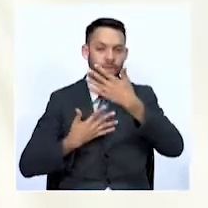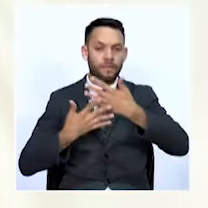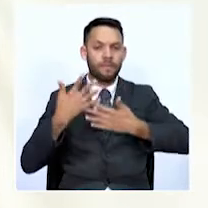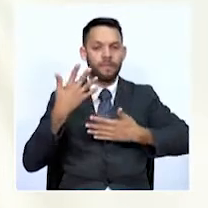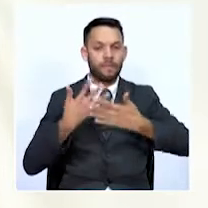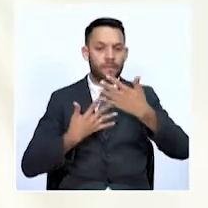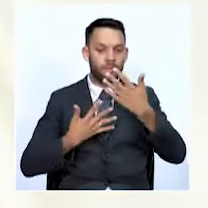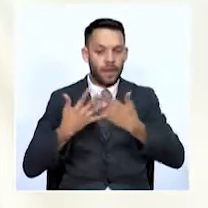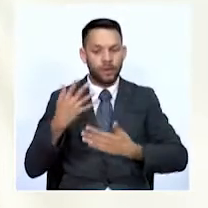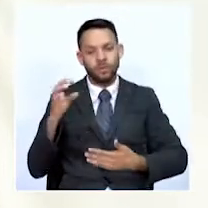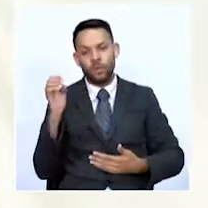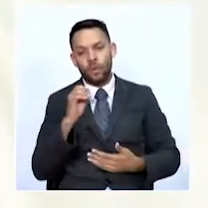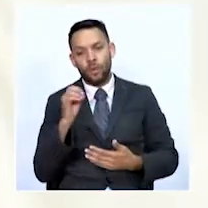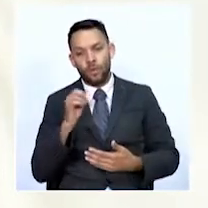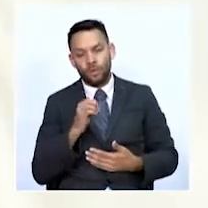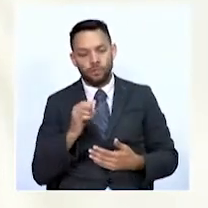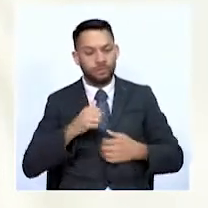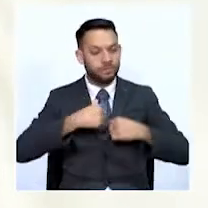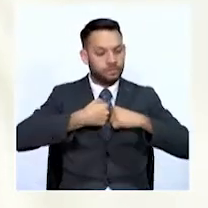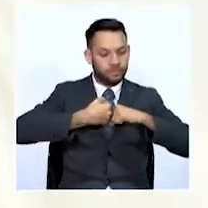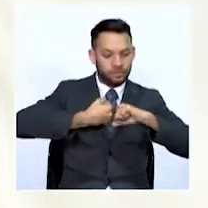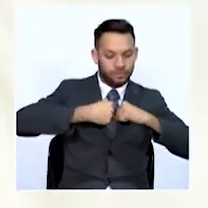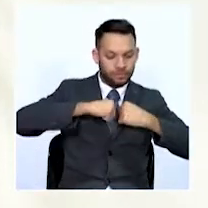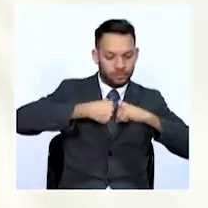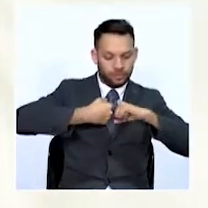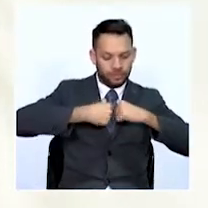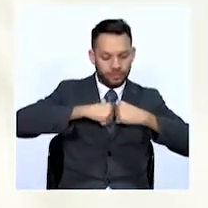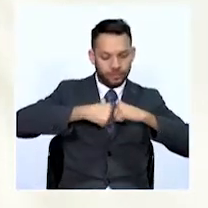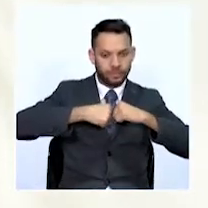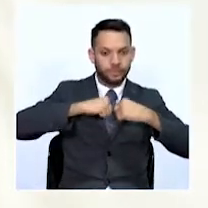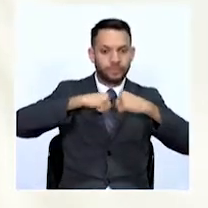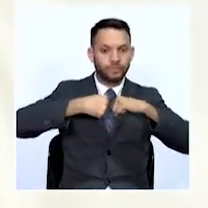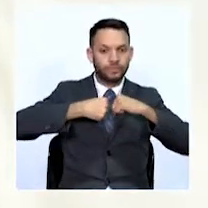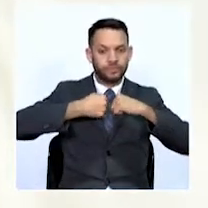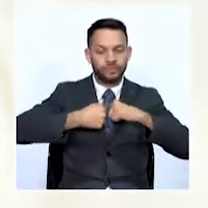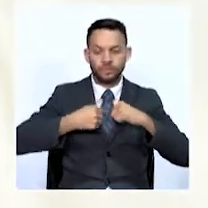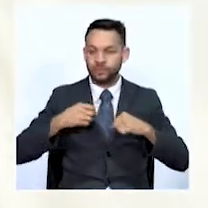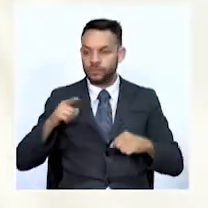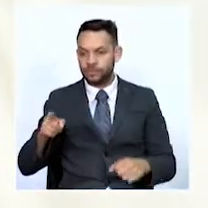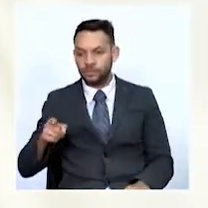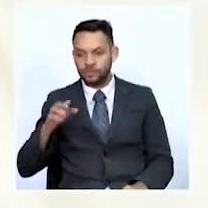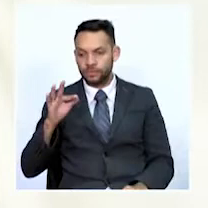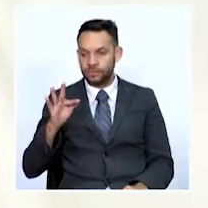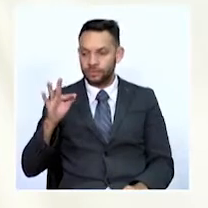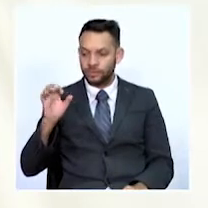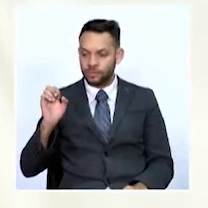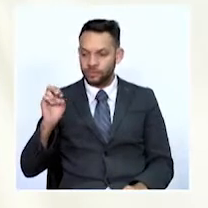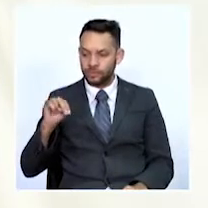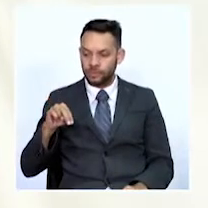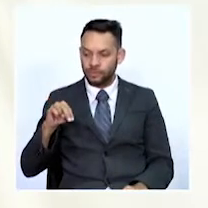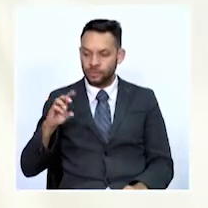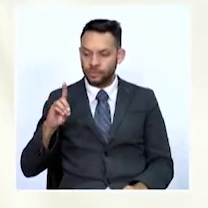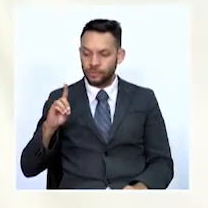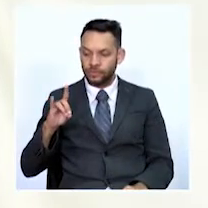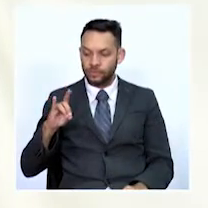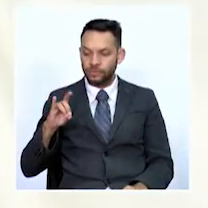caso es lo que mencionaba el doctor Andrés, tendinitis del supraespinoso derecho,